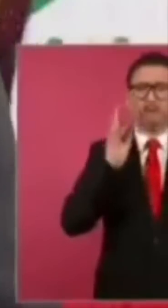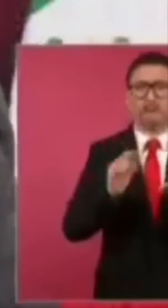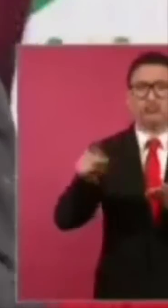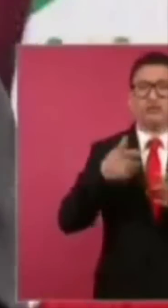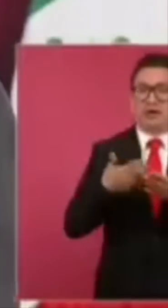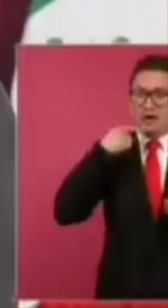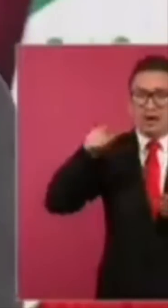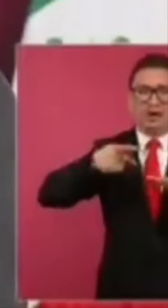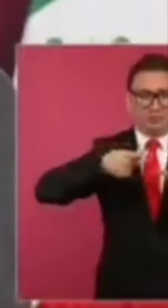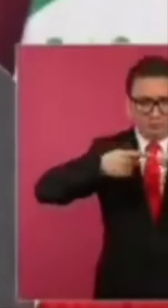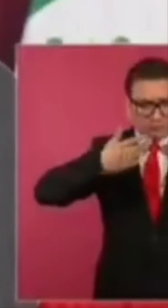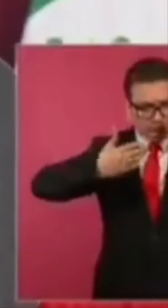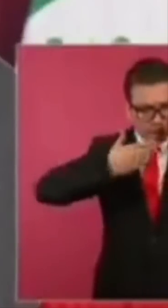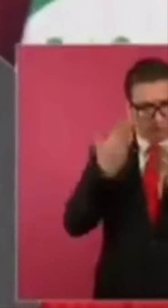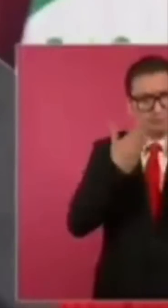preparación